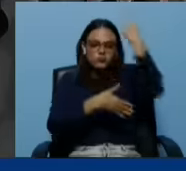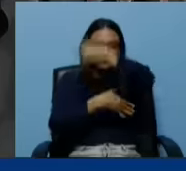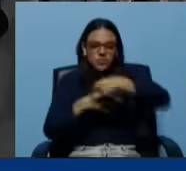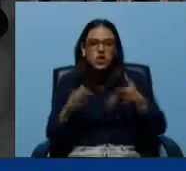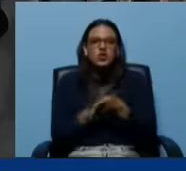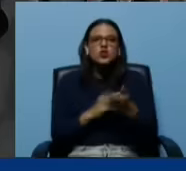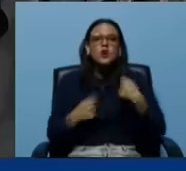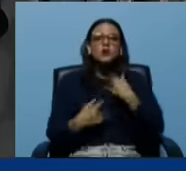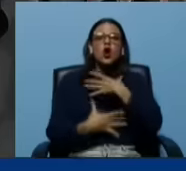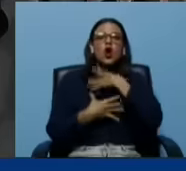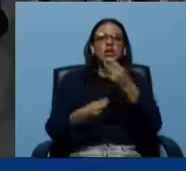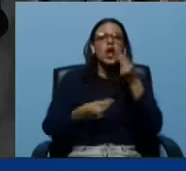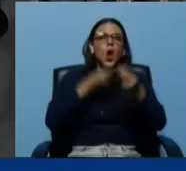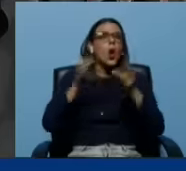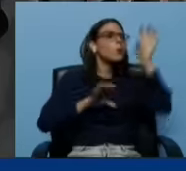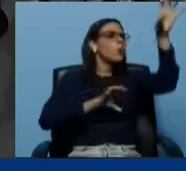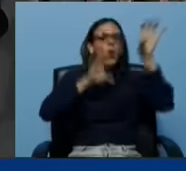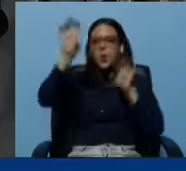propios intereses.